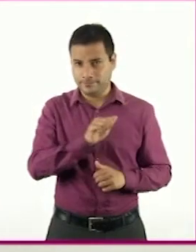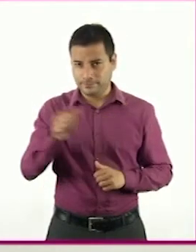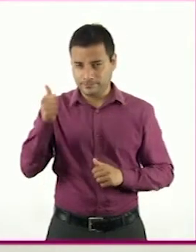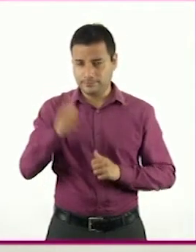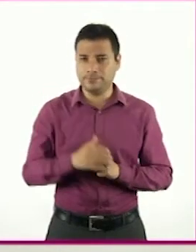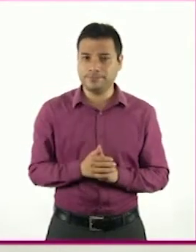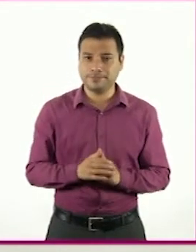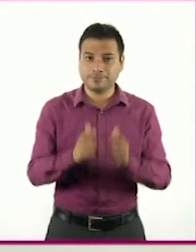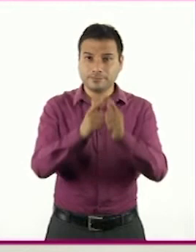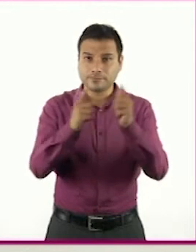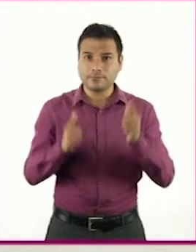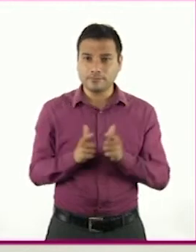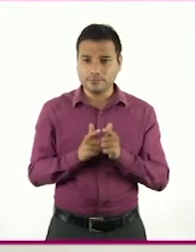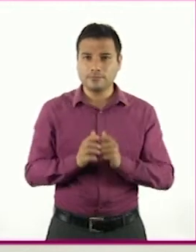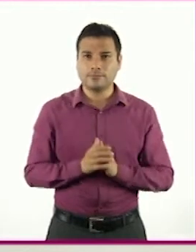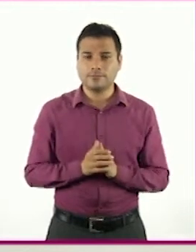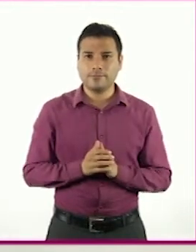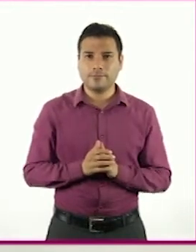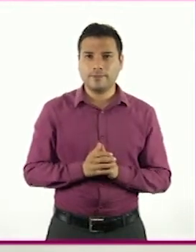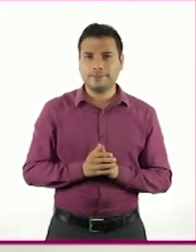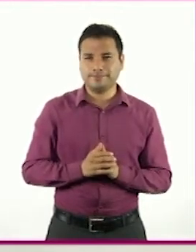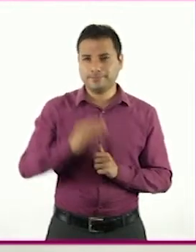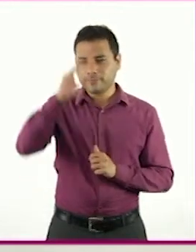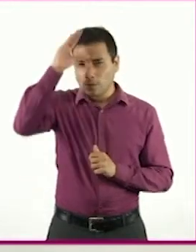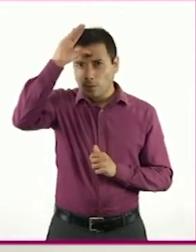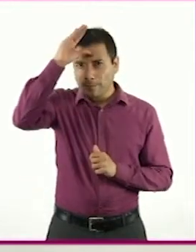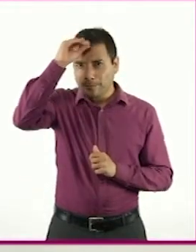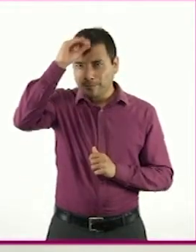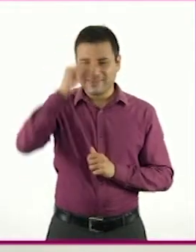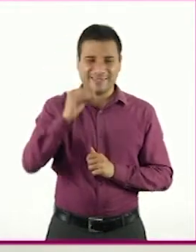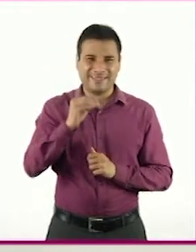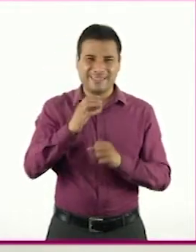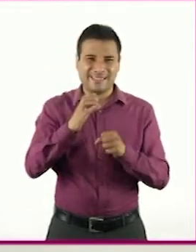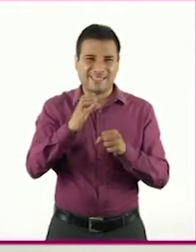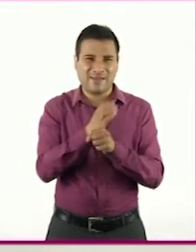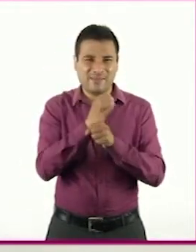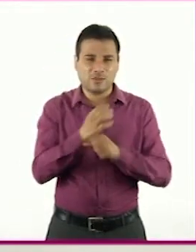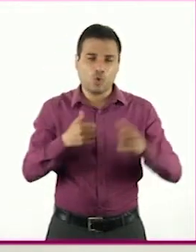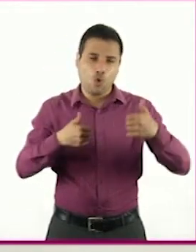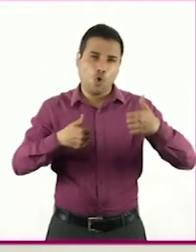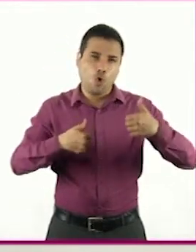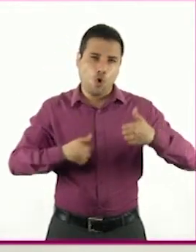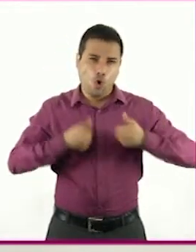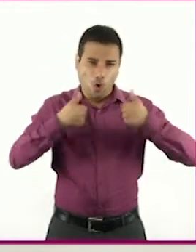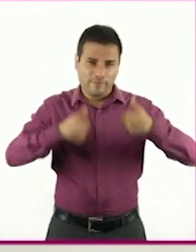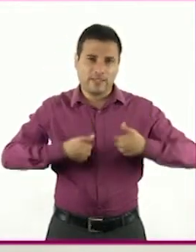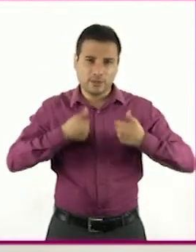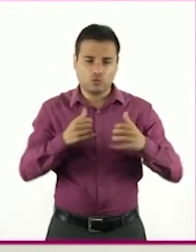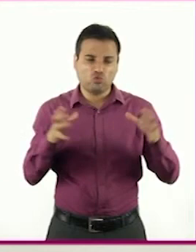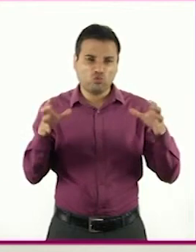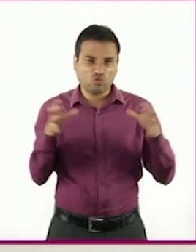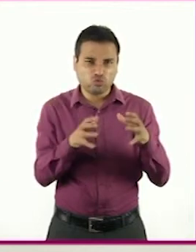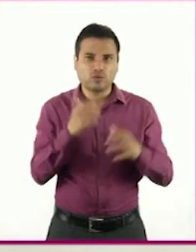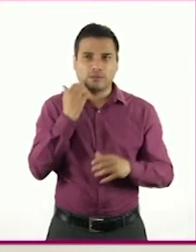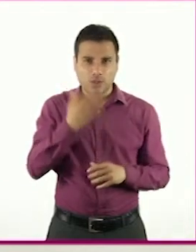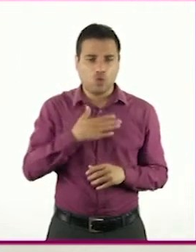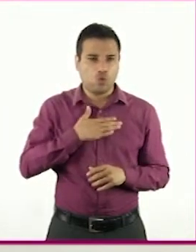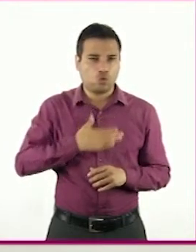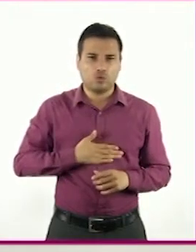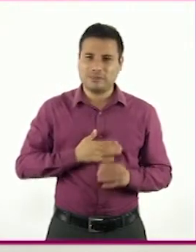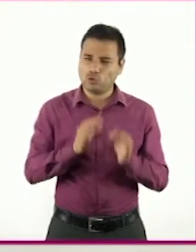de los Brown Berets, los Boinas Cafés, que fue conformada por jóvenes en torno a la demanda por la justicia